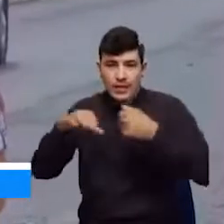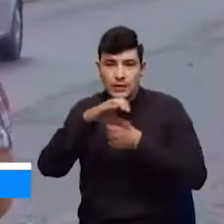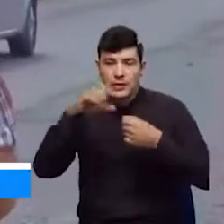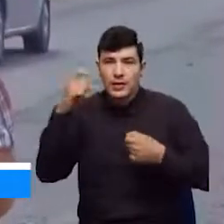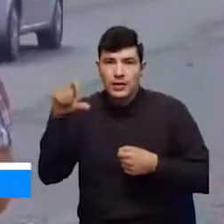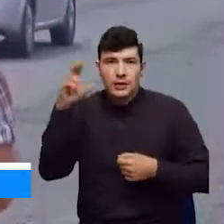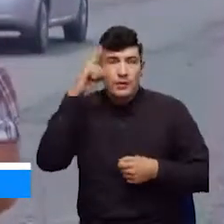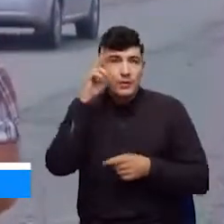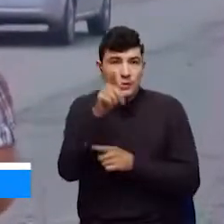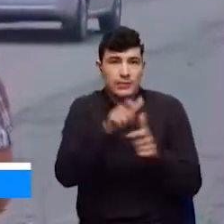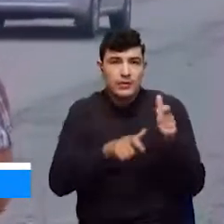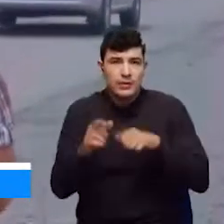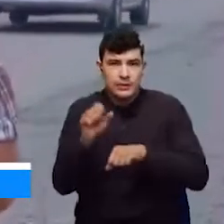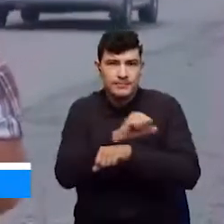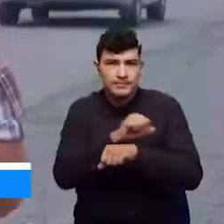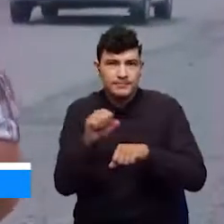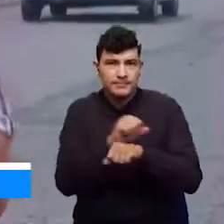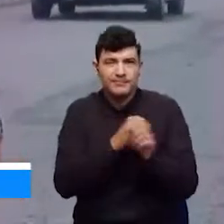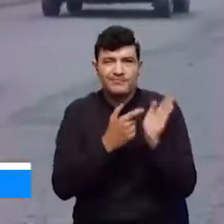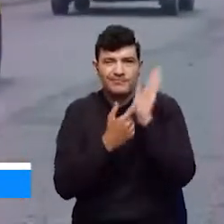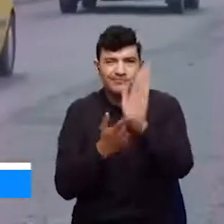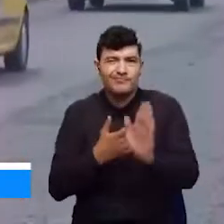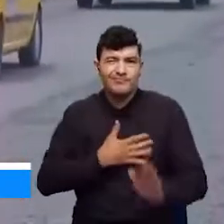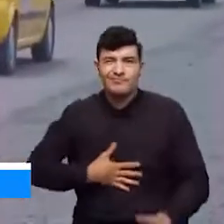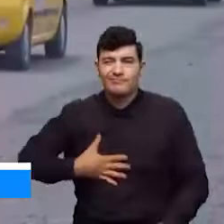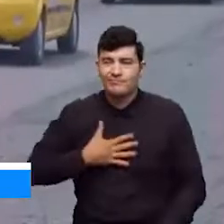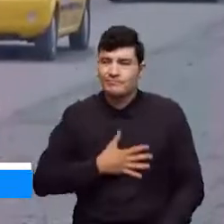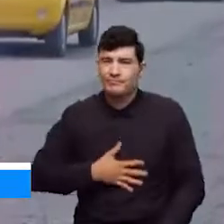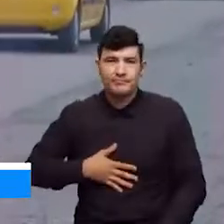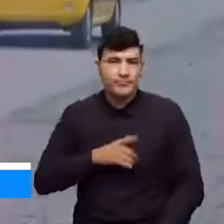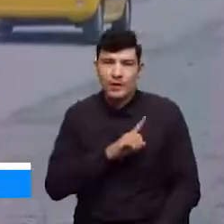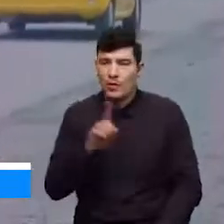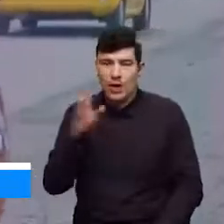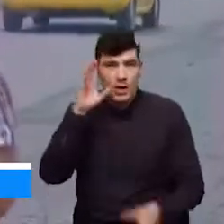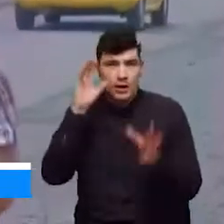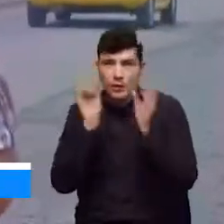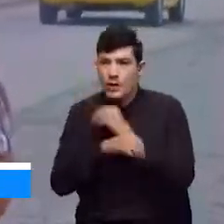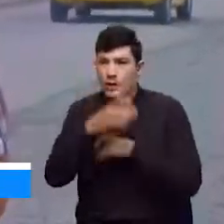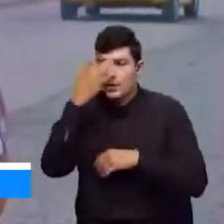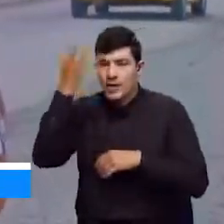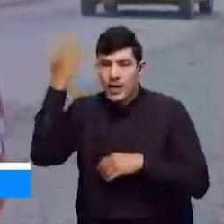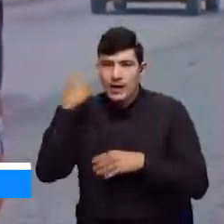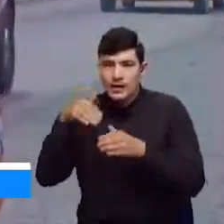Por eso los conductores siguen mostrando su insatisfacción debido a los